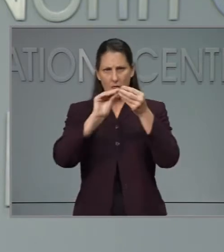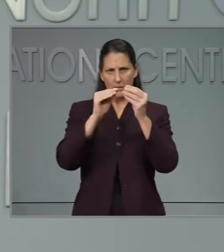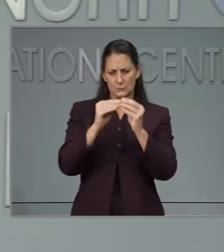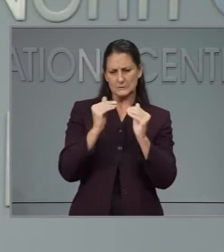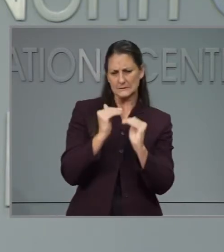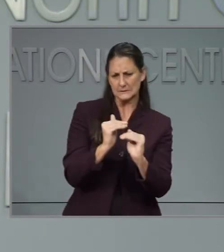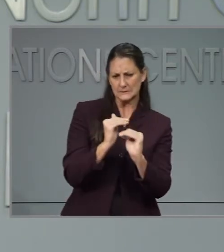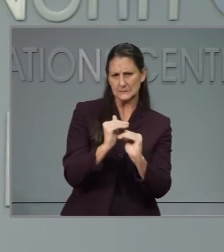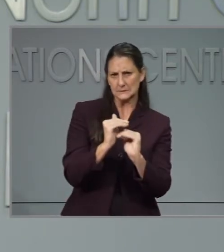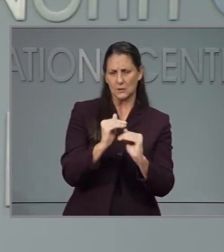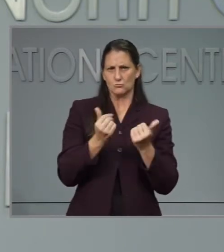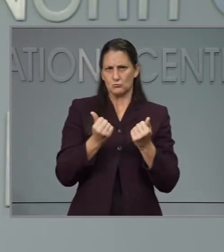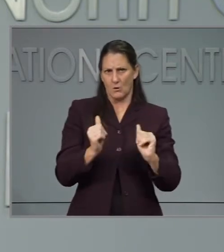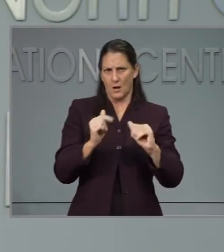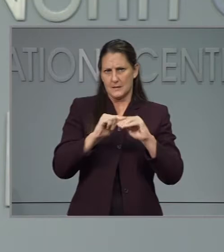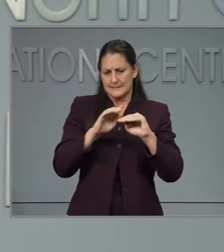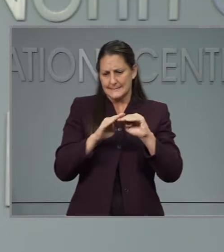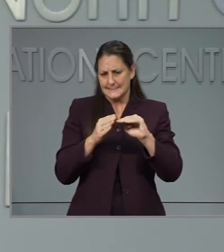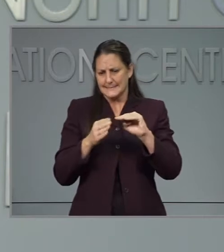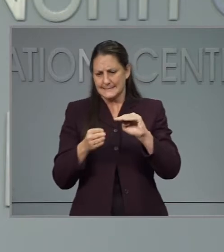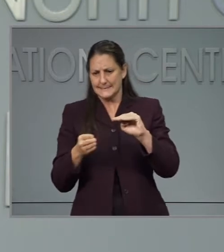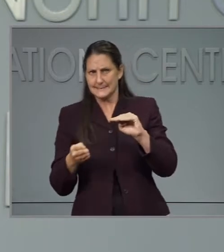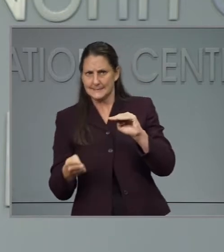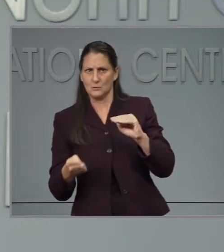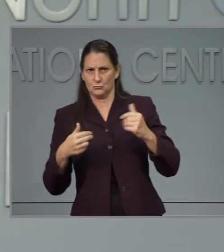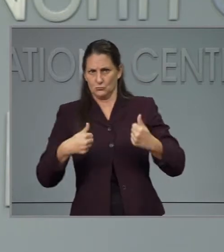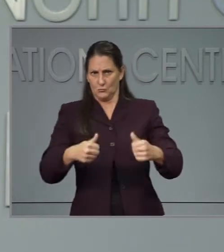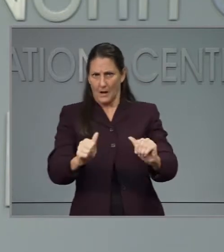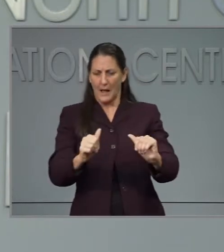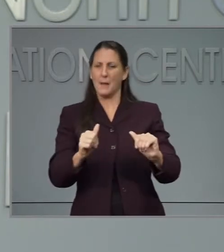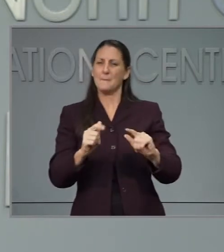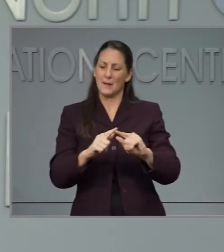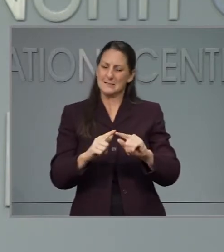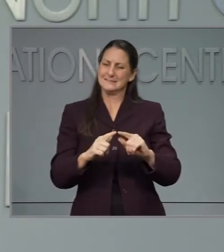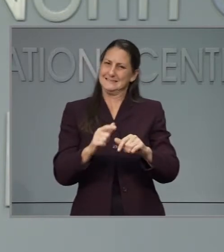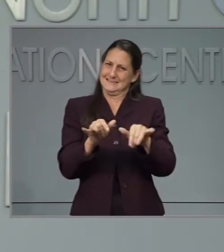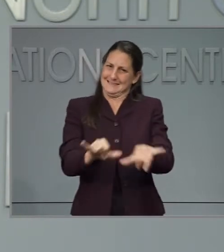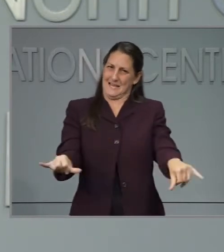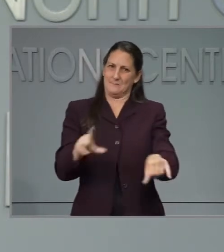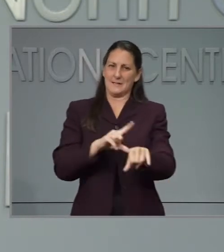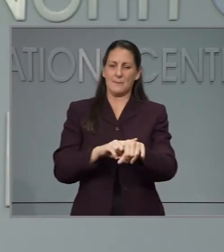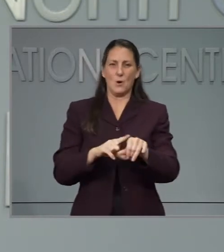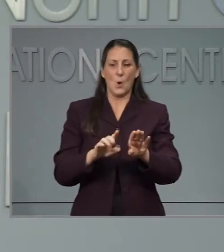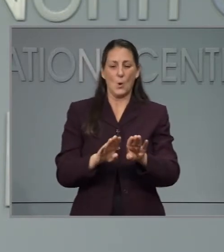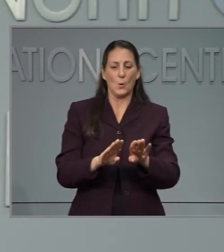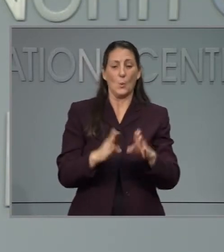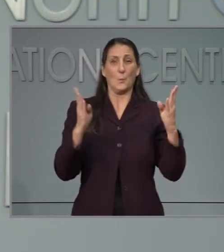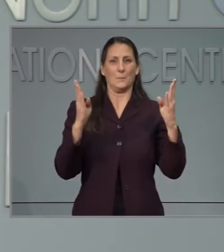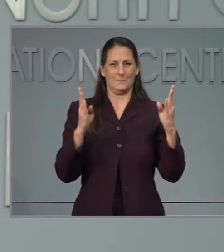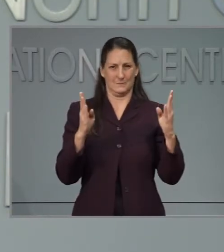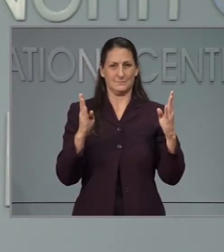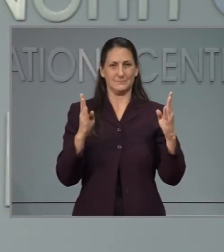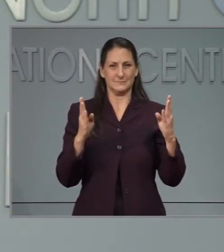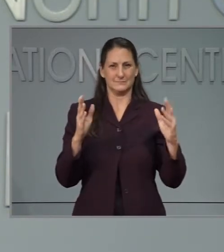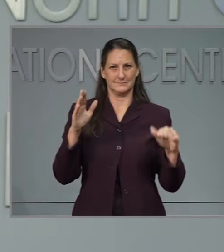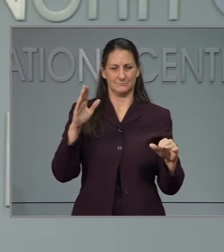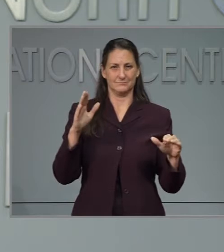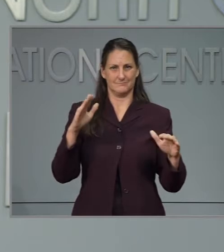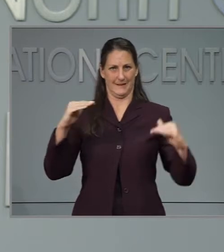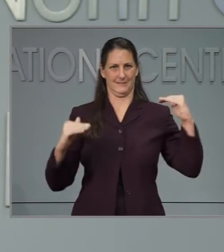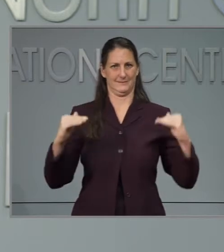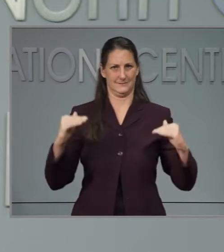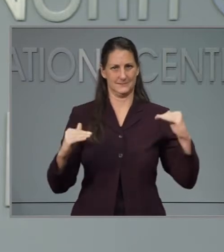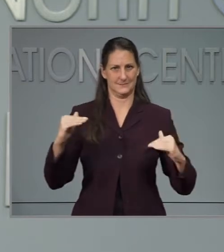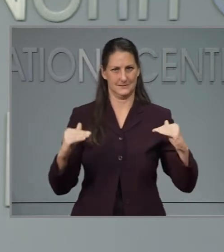manteniendo la baja y poder aumentar gradualmente el interruptor. Y esto